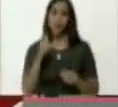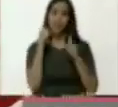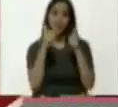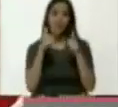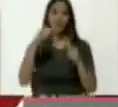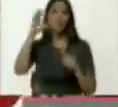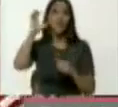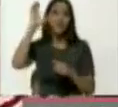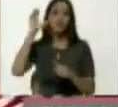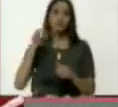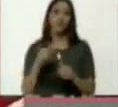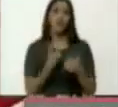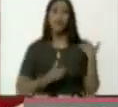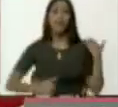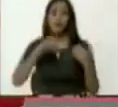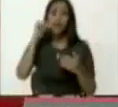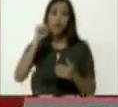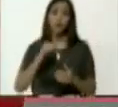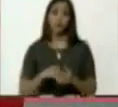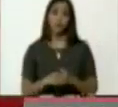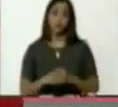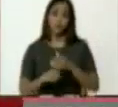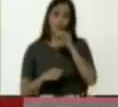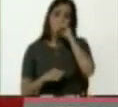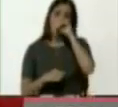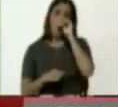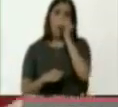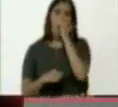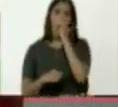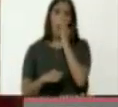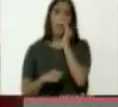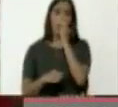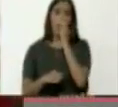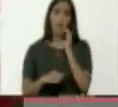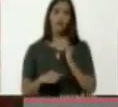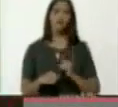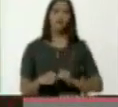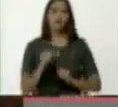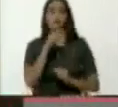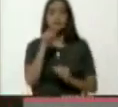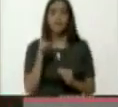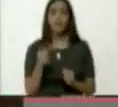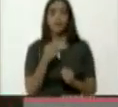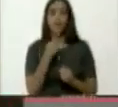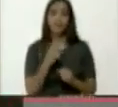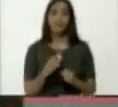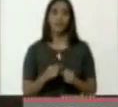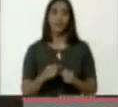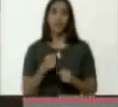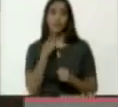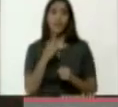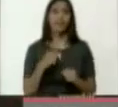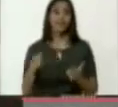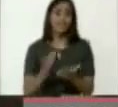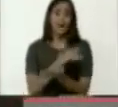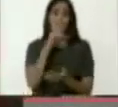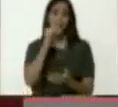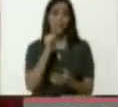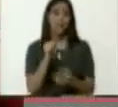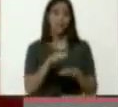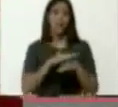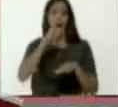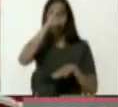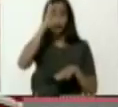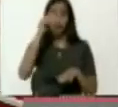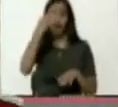país es el presidente Nicolás Maduro. A que ustedes van a tratar de decirle, mira, si sacas a Maduro, a Diosdado,